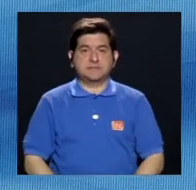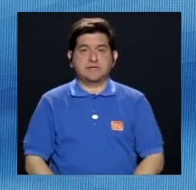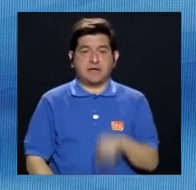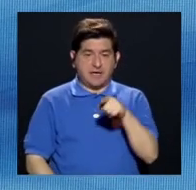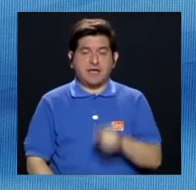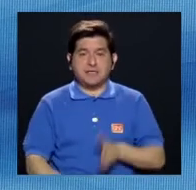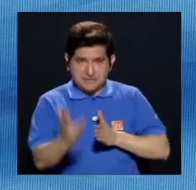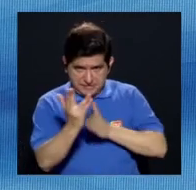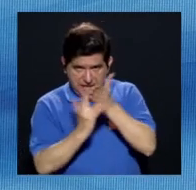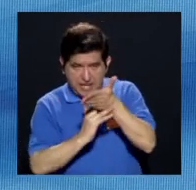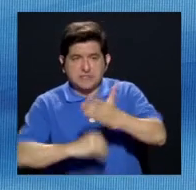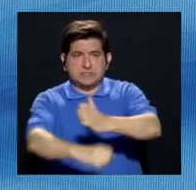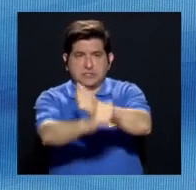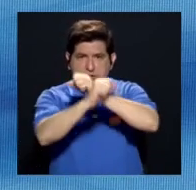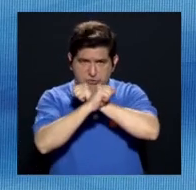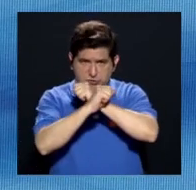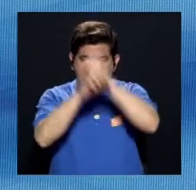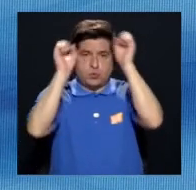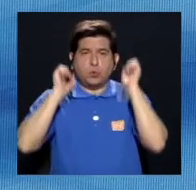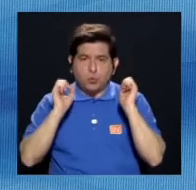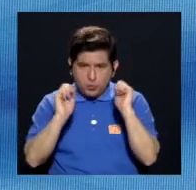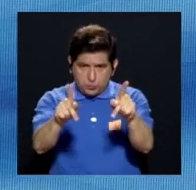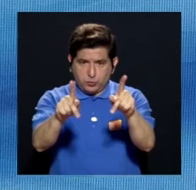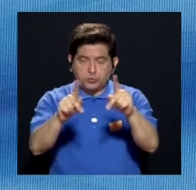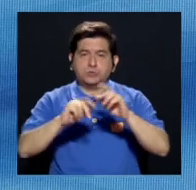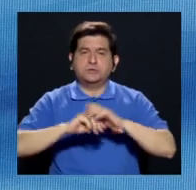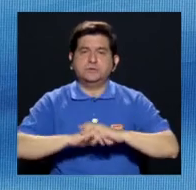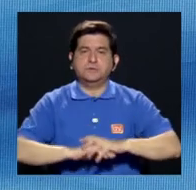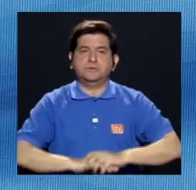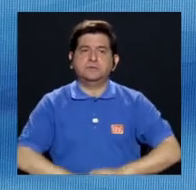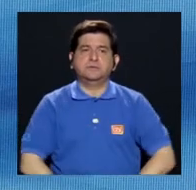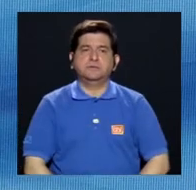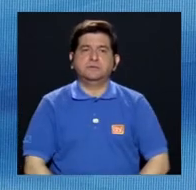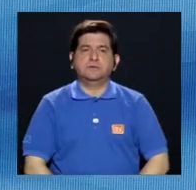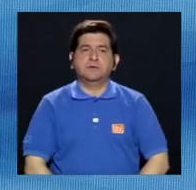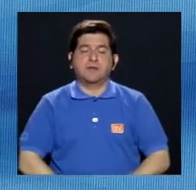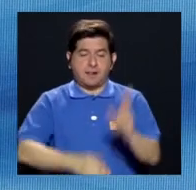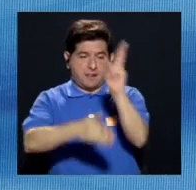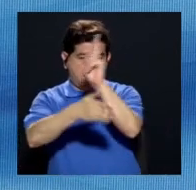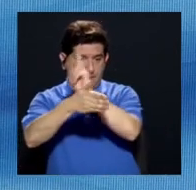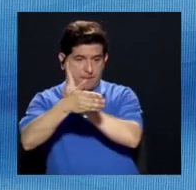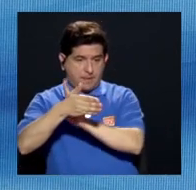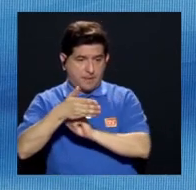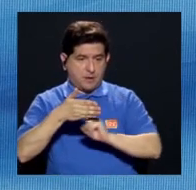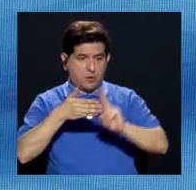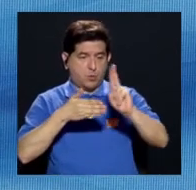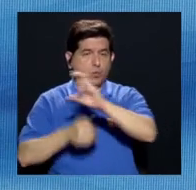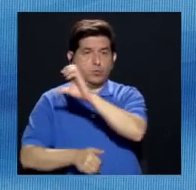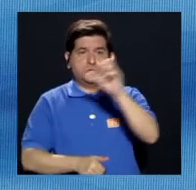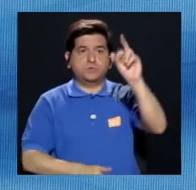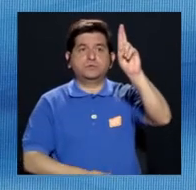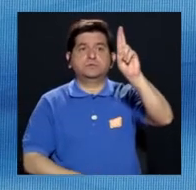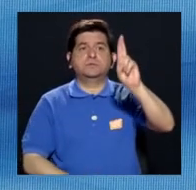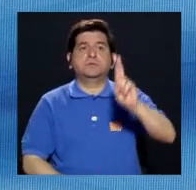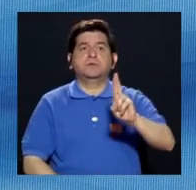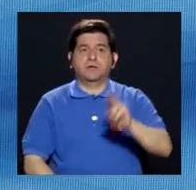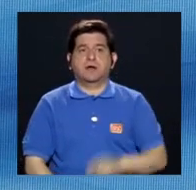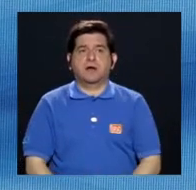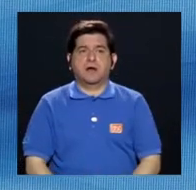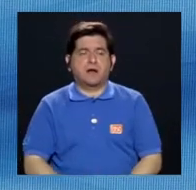sido garantizado y posibilitado, la Universidad de Costa Rica